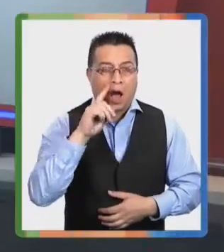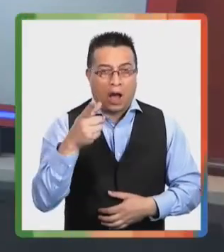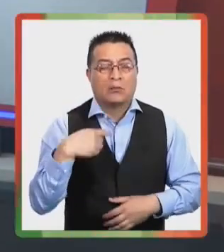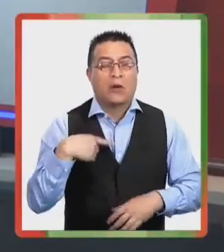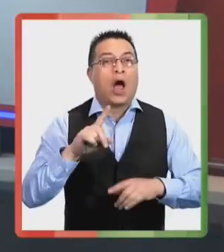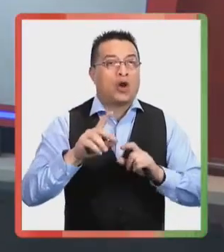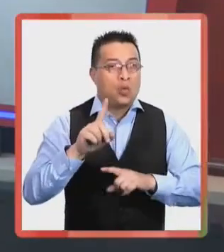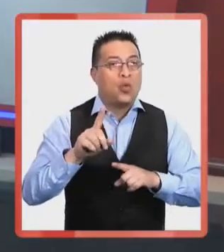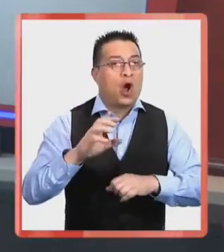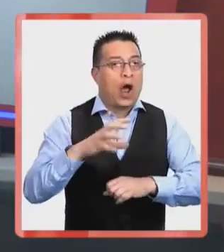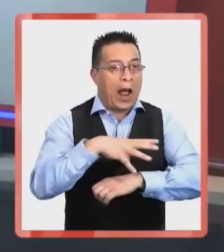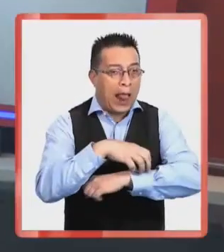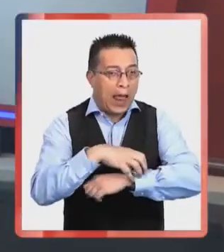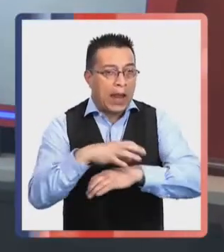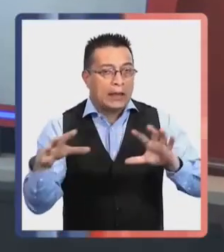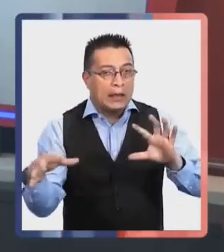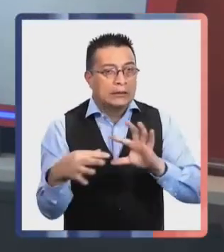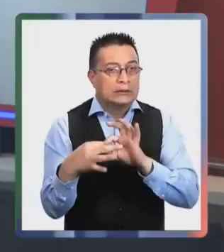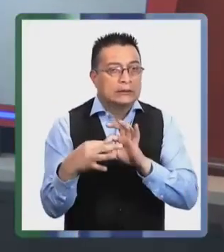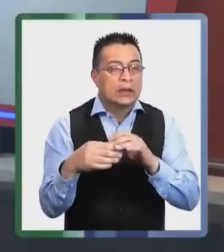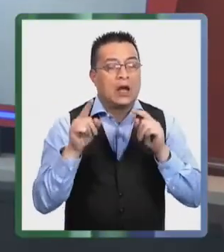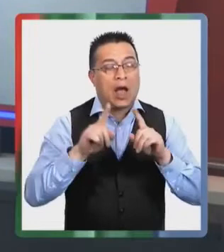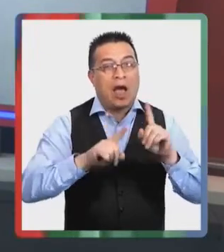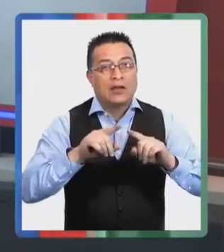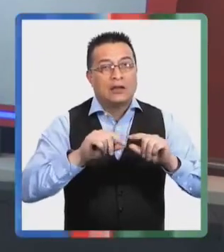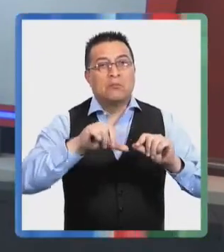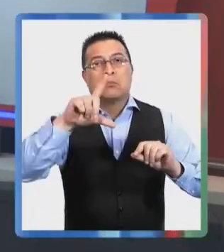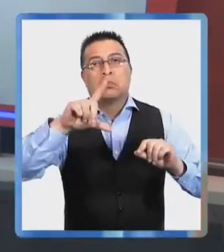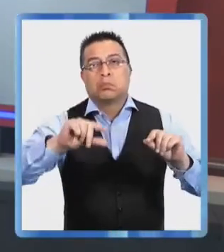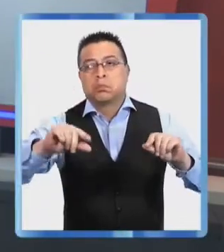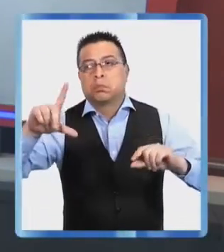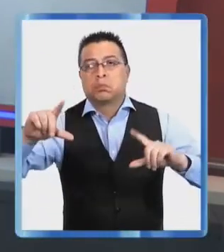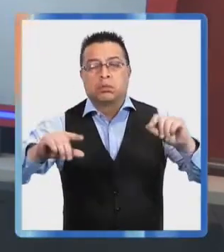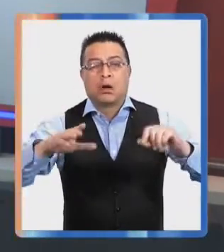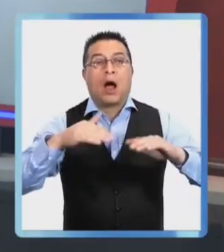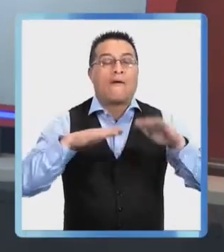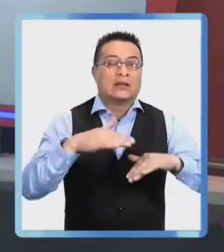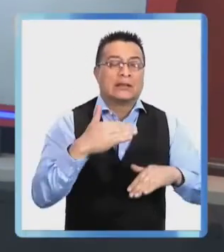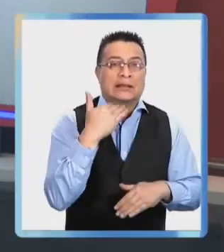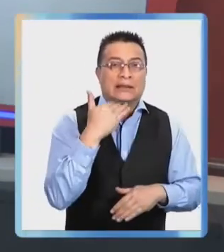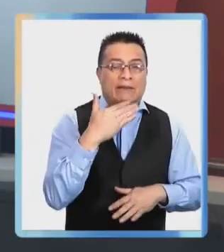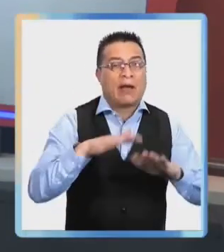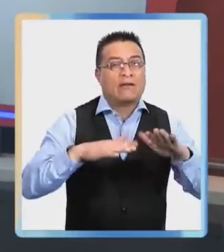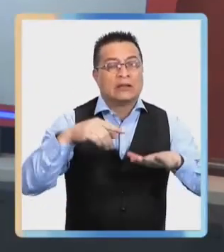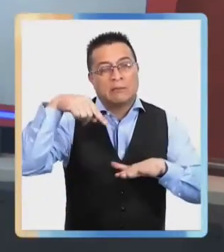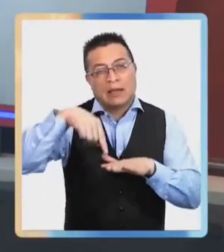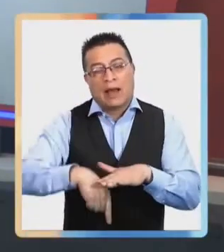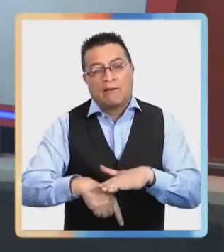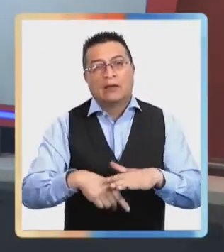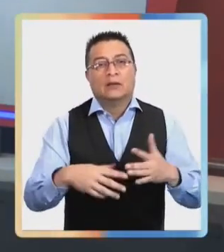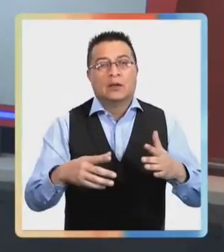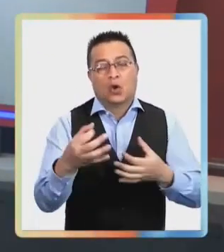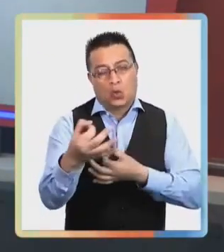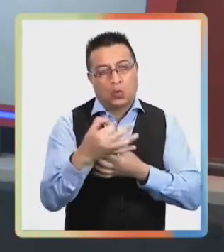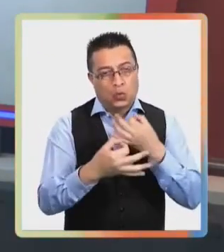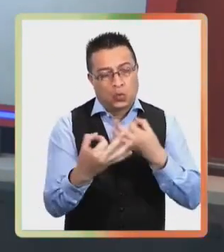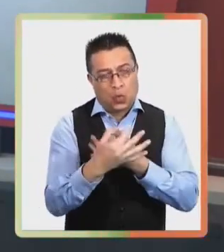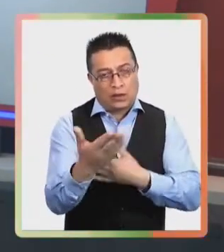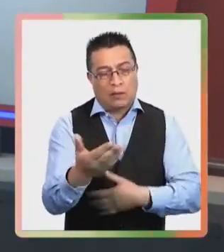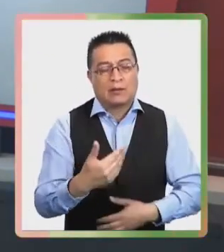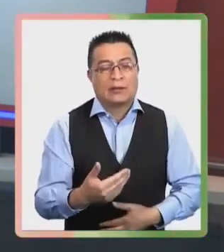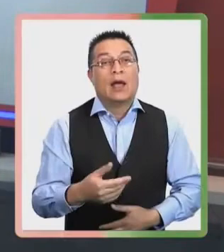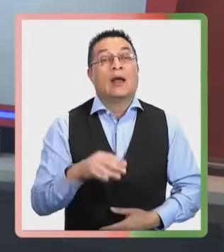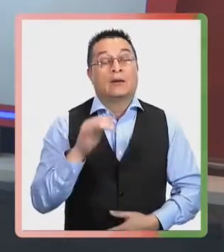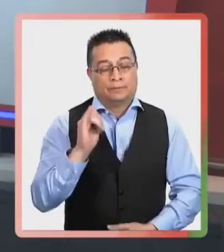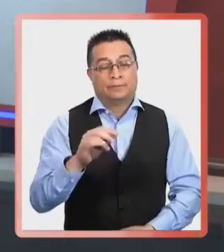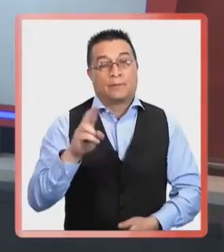¿Y cuántos tipos de asma hay? Yo estoy pensando, por ejemplo, en el asma alérgica, a veces es intermitente, a veces es leve, un poquito más